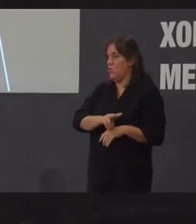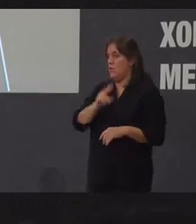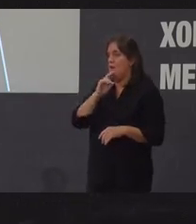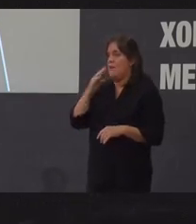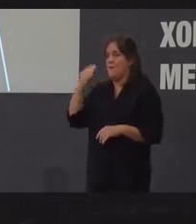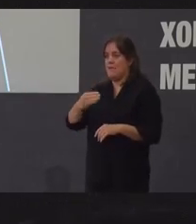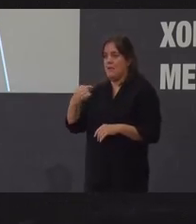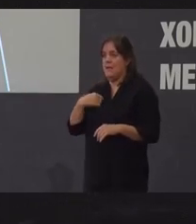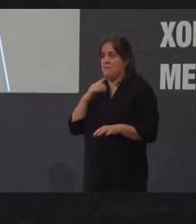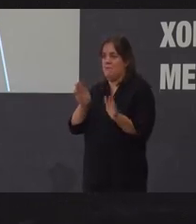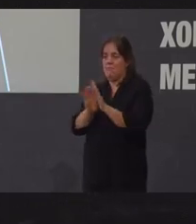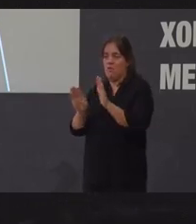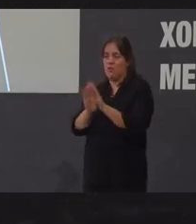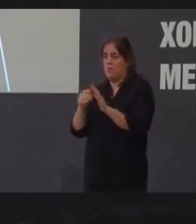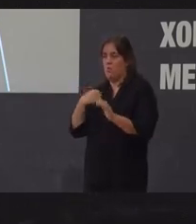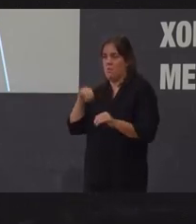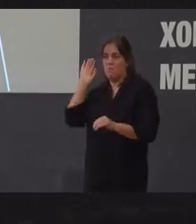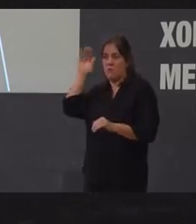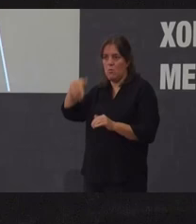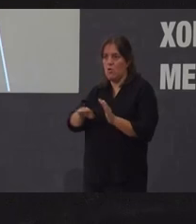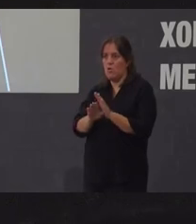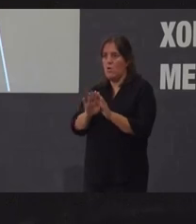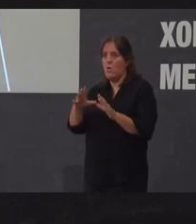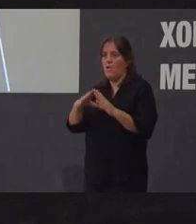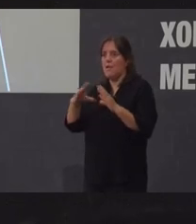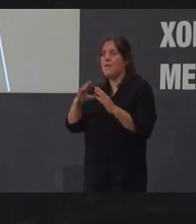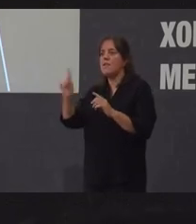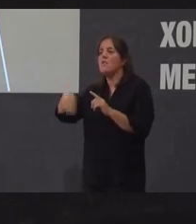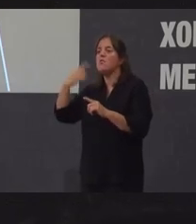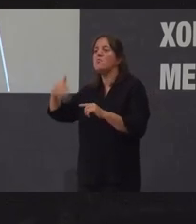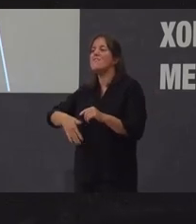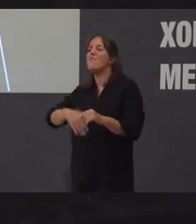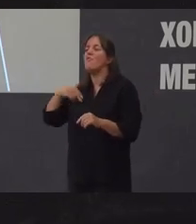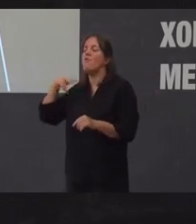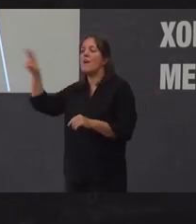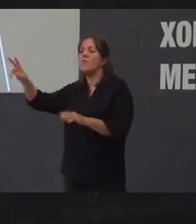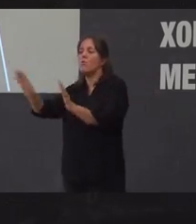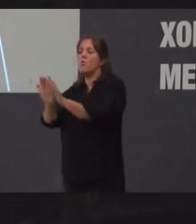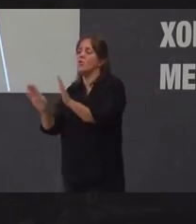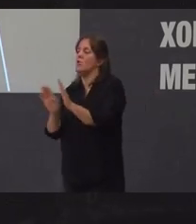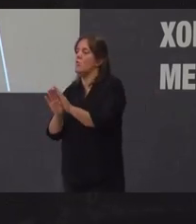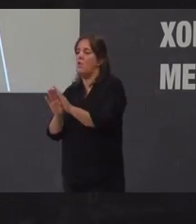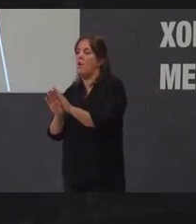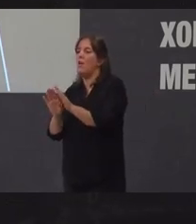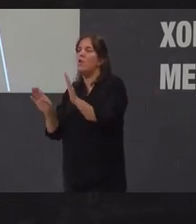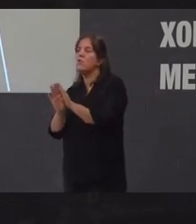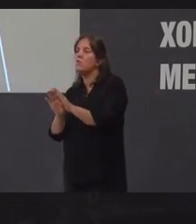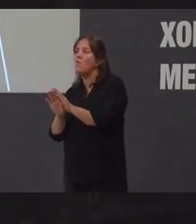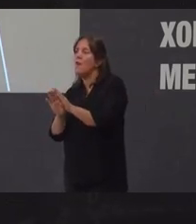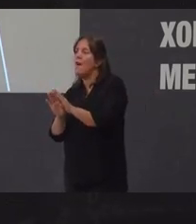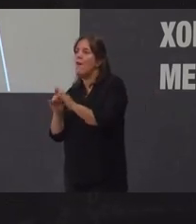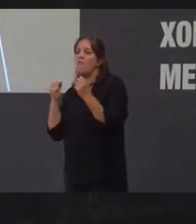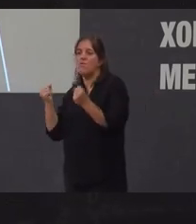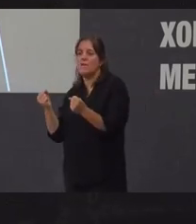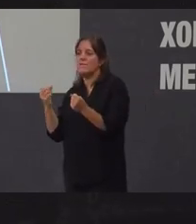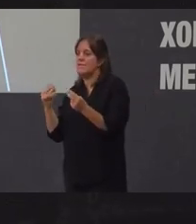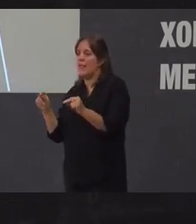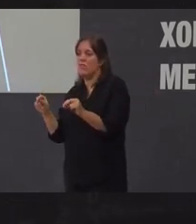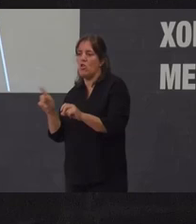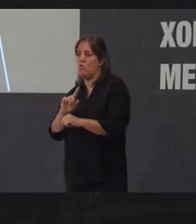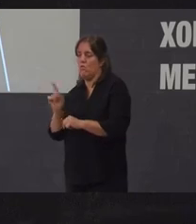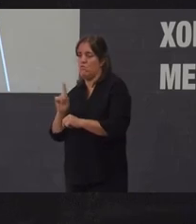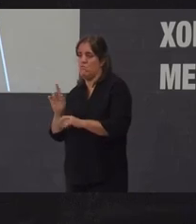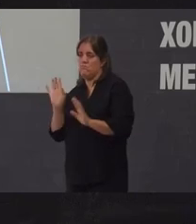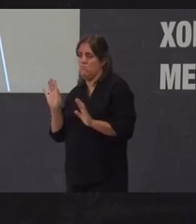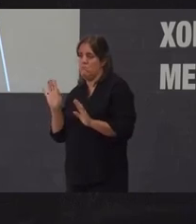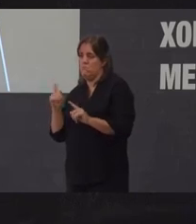mesma República segue sendo da Igrexa. Chega o franquismo, isto persiste. Non tanto, porque empeza